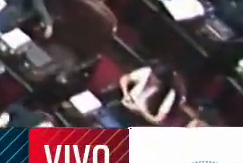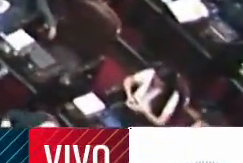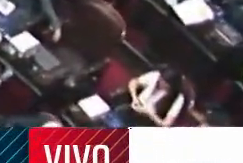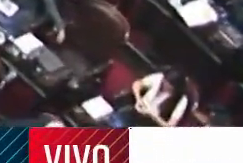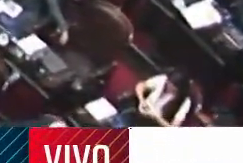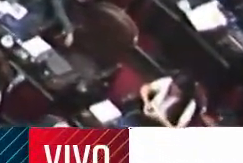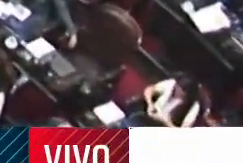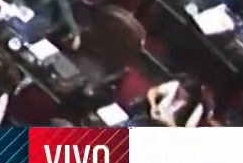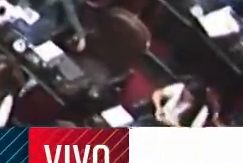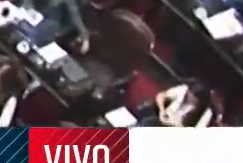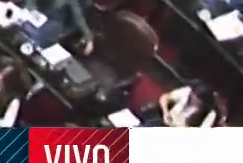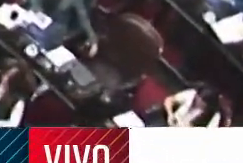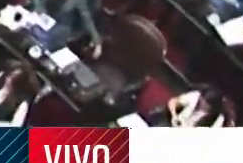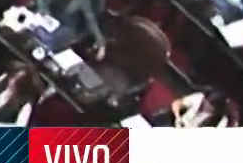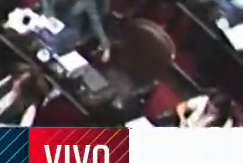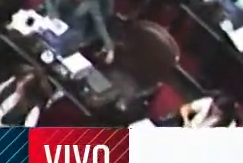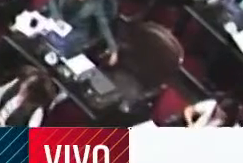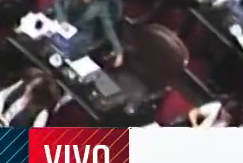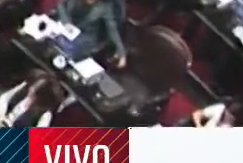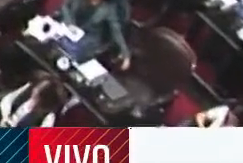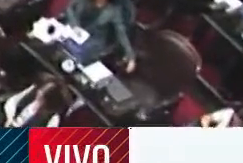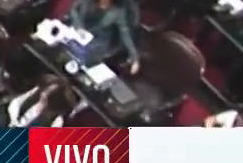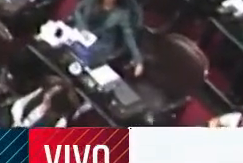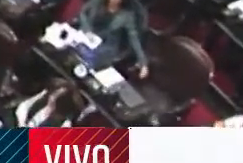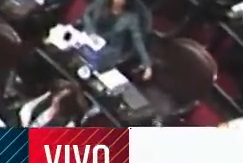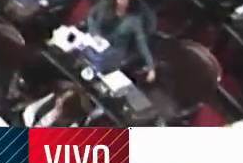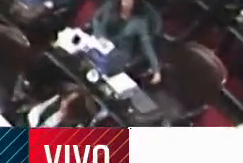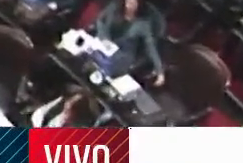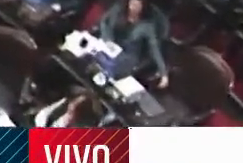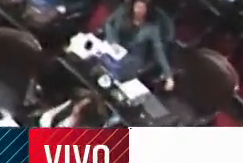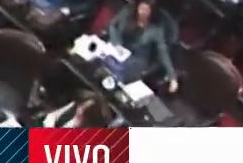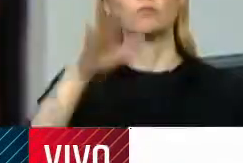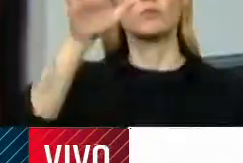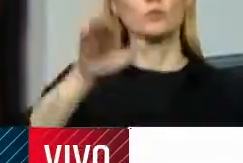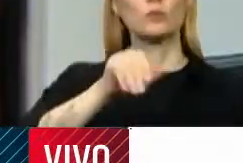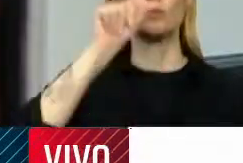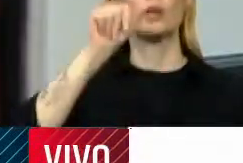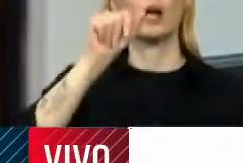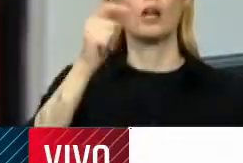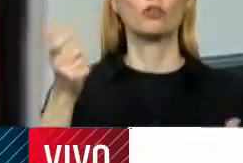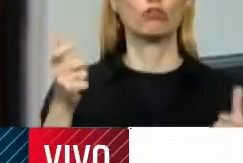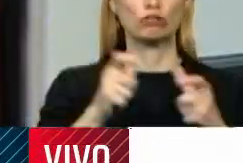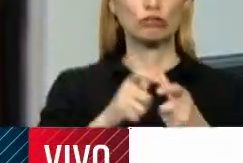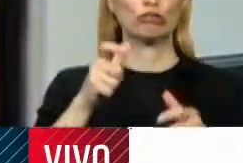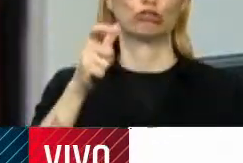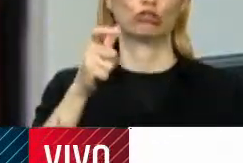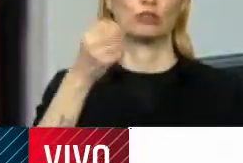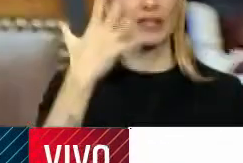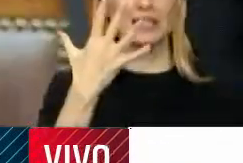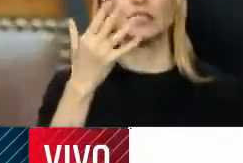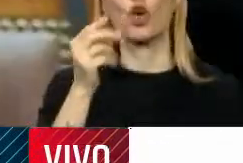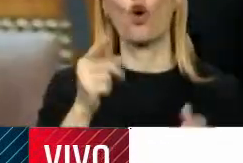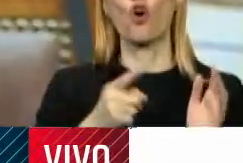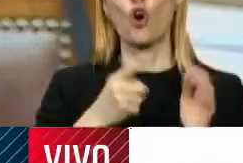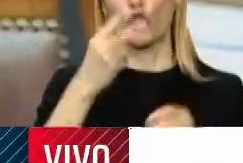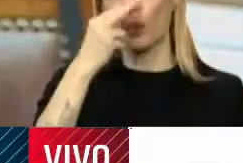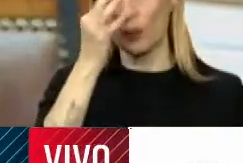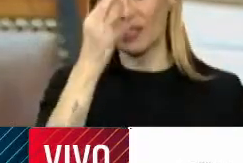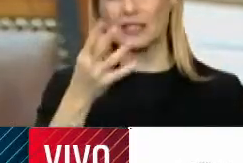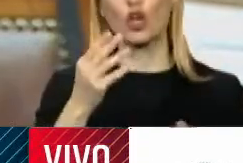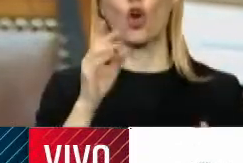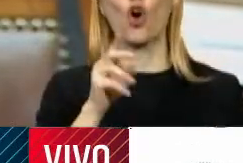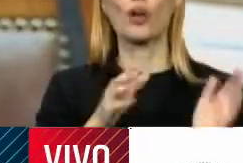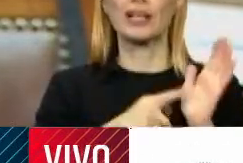planteado ahí abrir ese recinto de la Cámara Baja el próximo miércoles a las 13 horas, es decir que